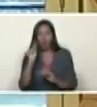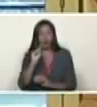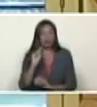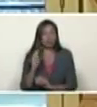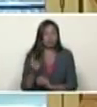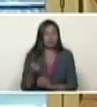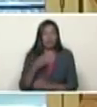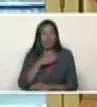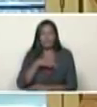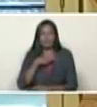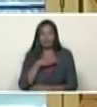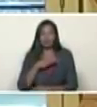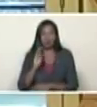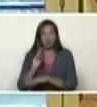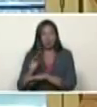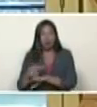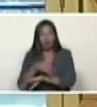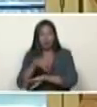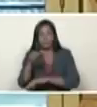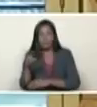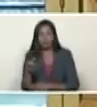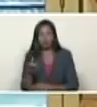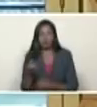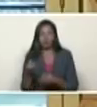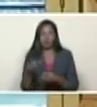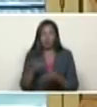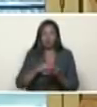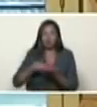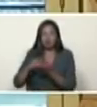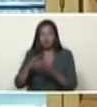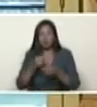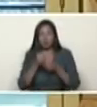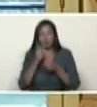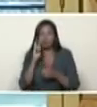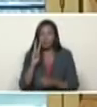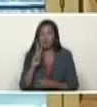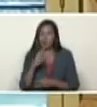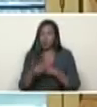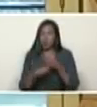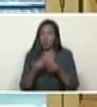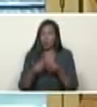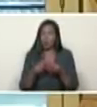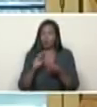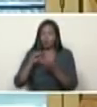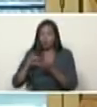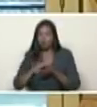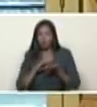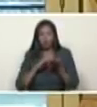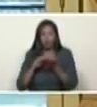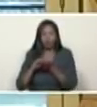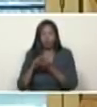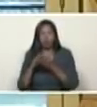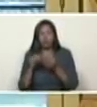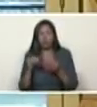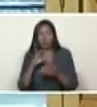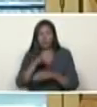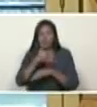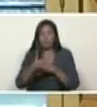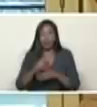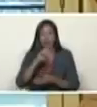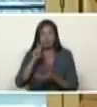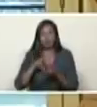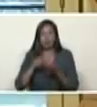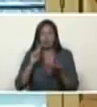Negra Hipólita. Ya, un plan. ¿Se dan cuenta cómo vamos mejorando? Es el plan nacional